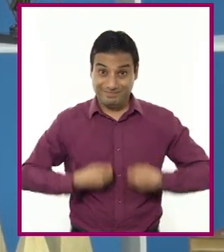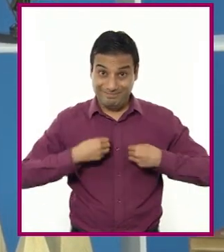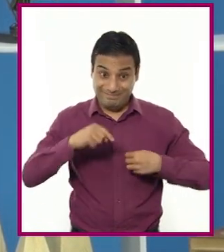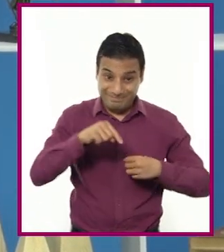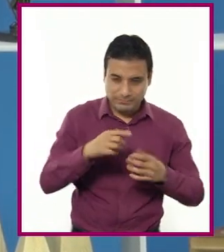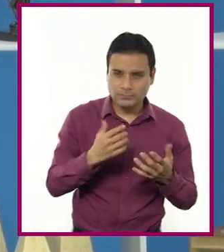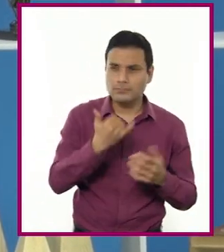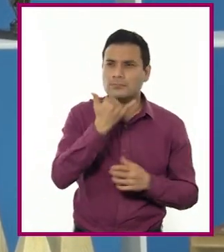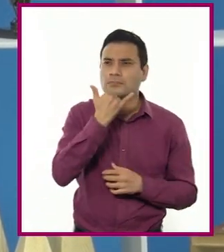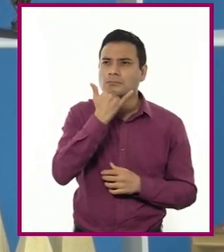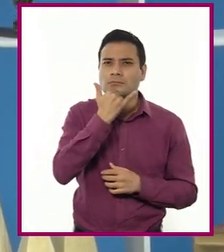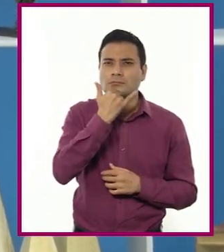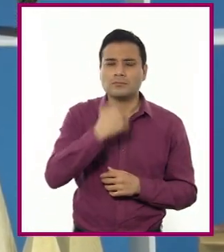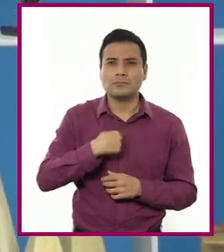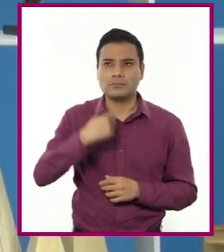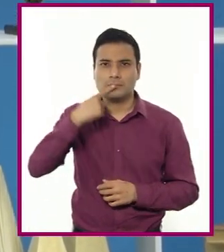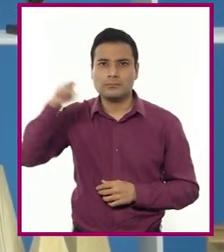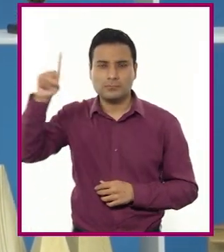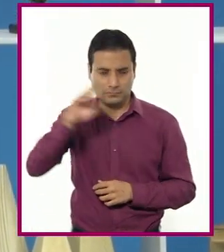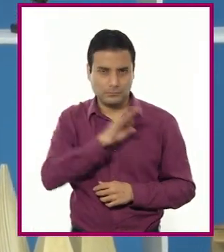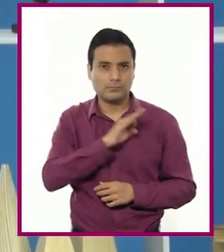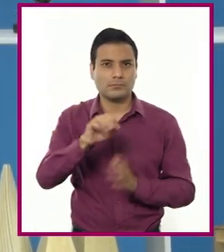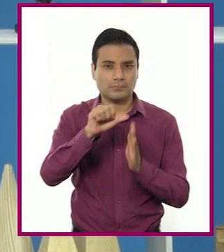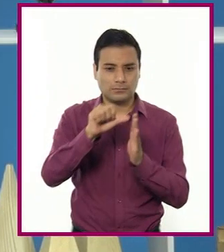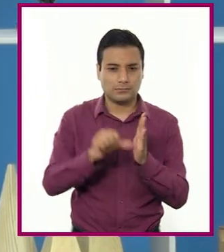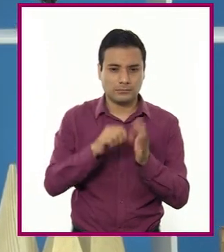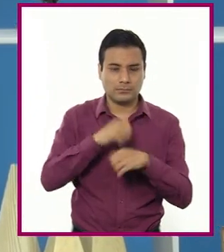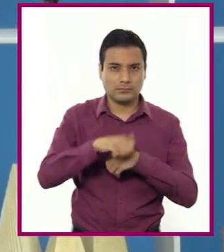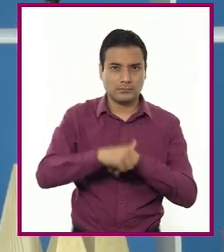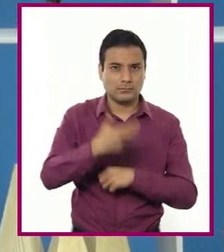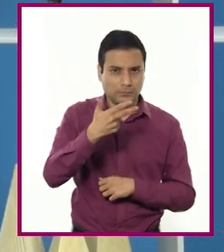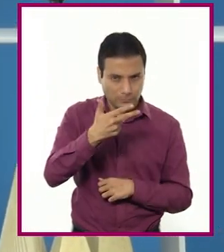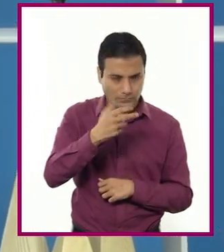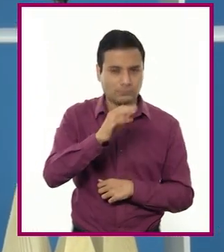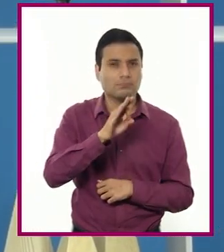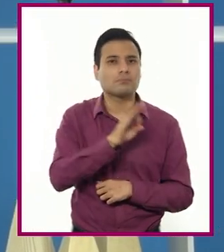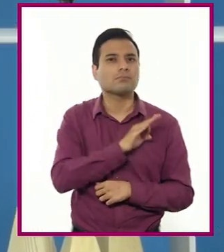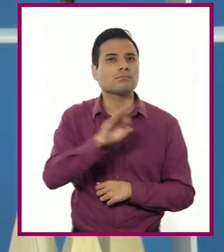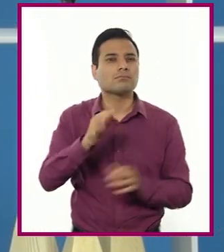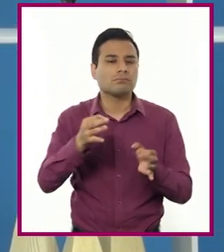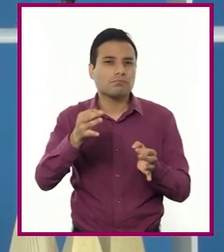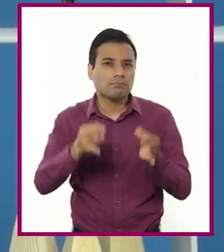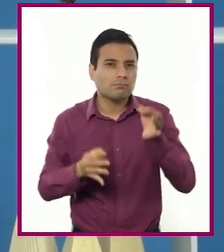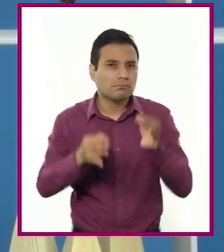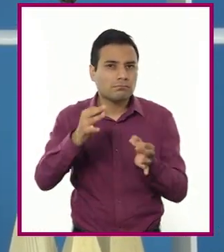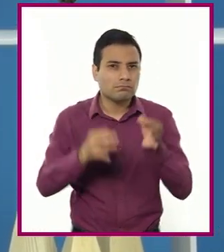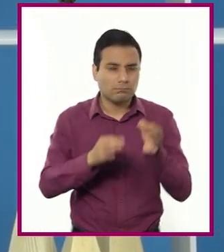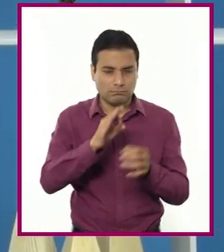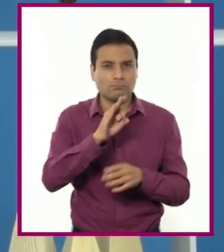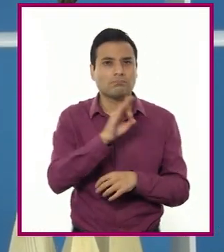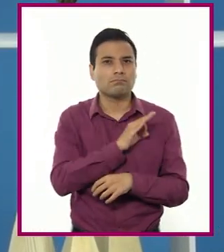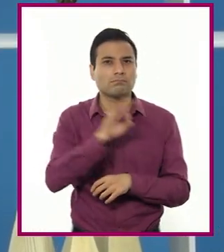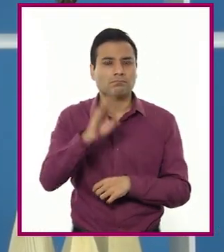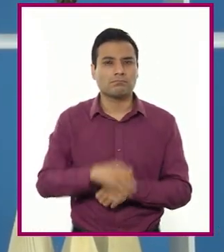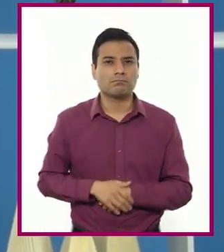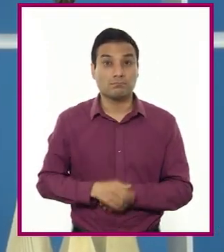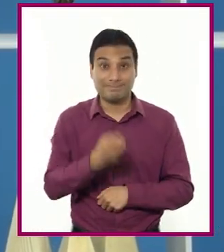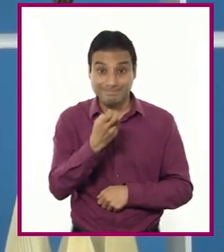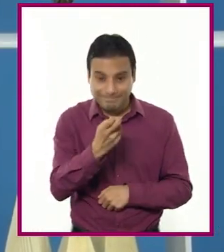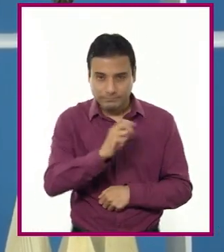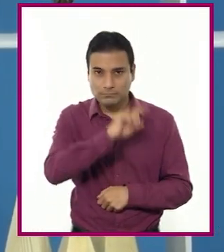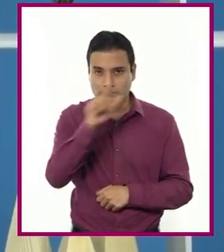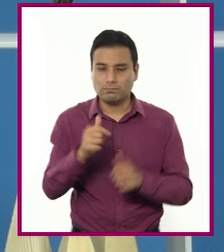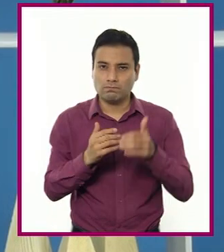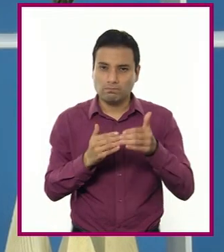artículo 8 de la Constitución. Se puede apelar la decisión a partir de un amparo, lo que permite que el proceso